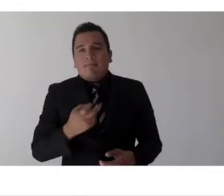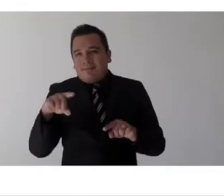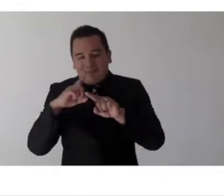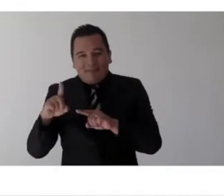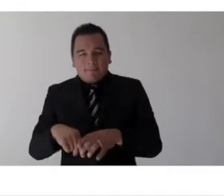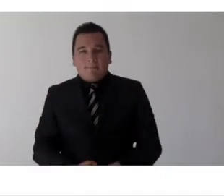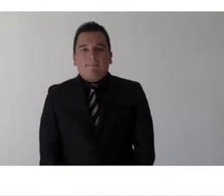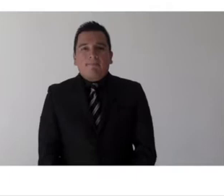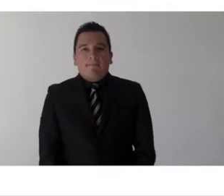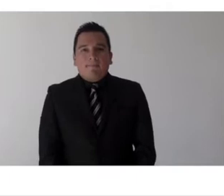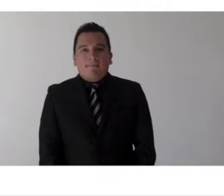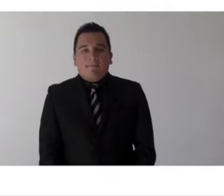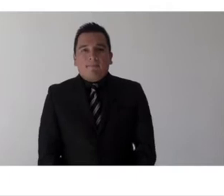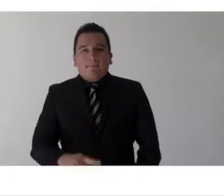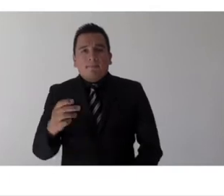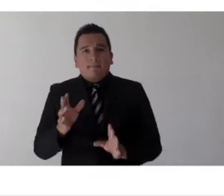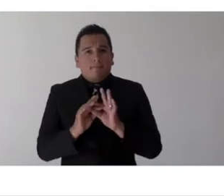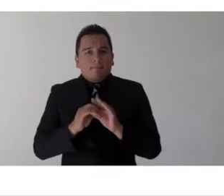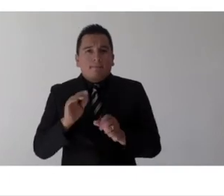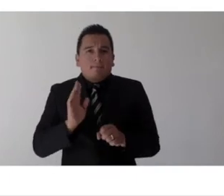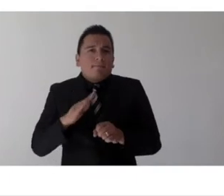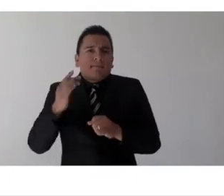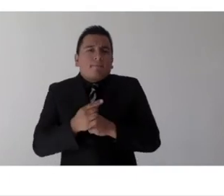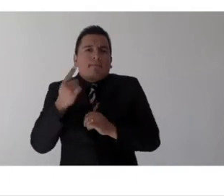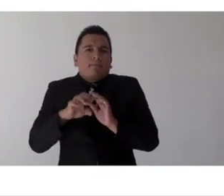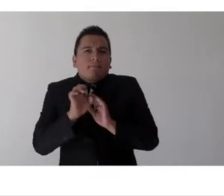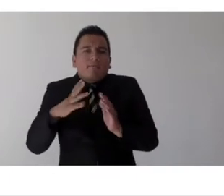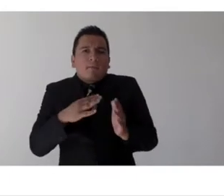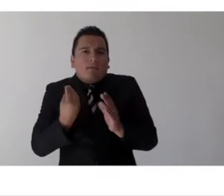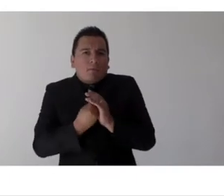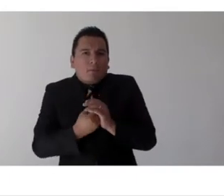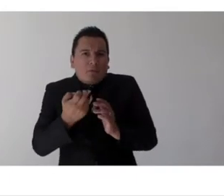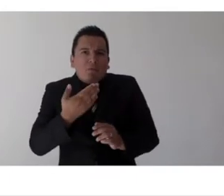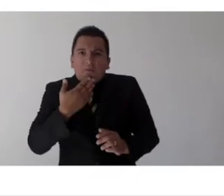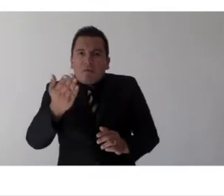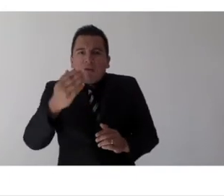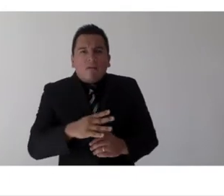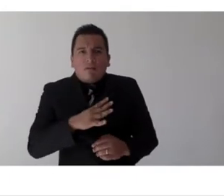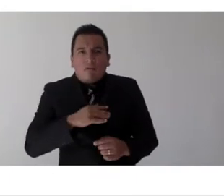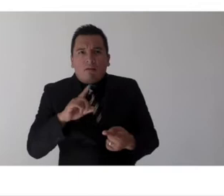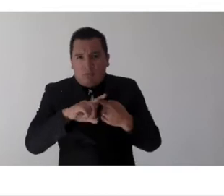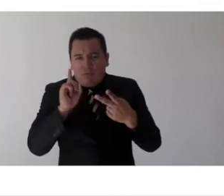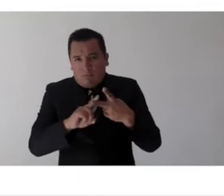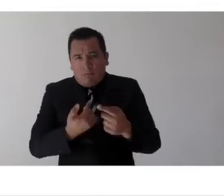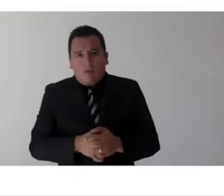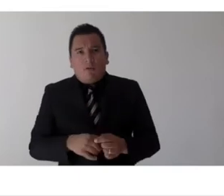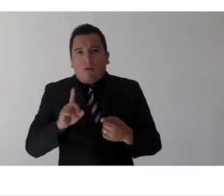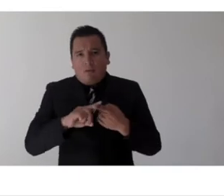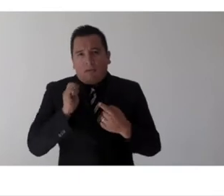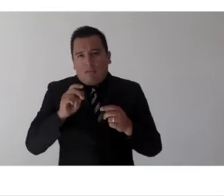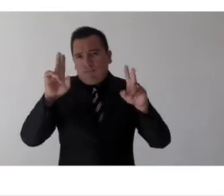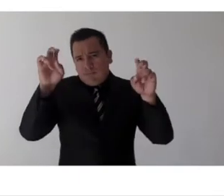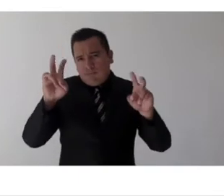del desarrollo de competencias, porque el curso es una maravilla. Tiene dos componentes, tiene una parte teórica y una parte